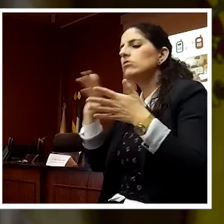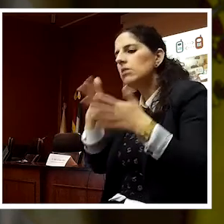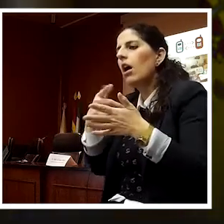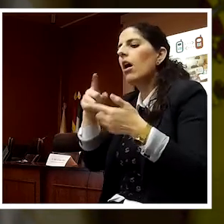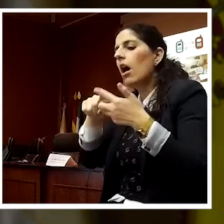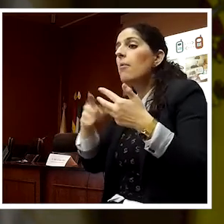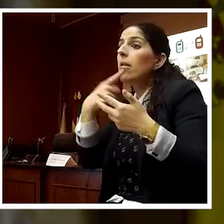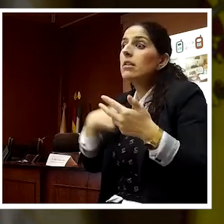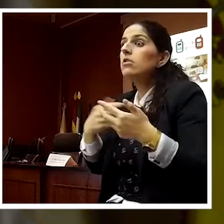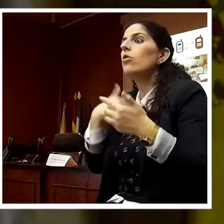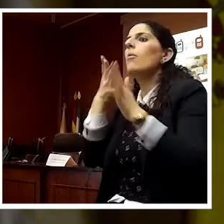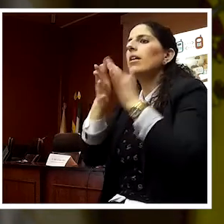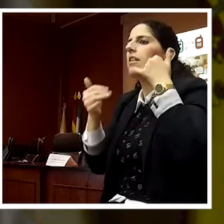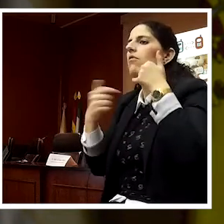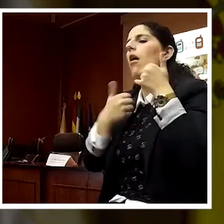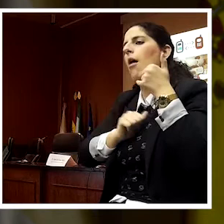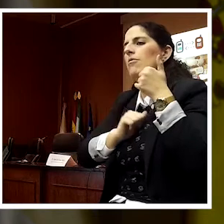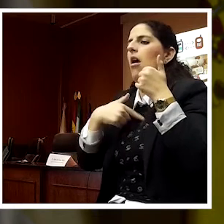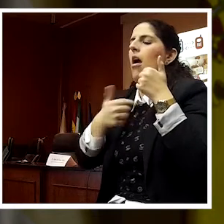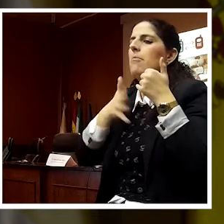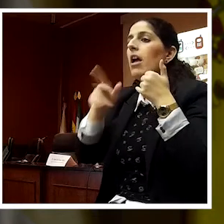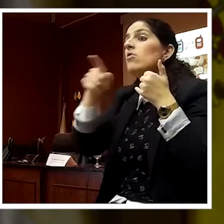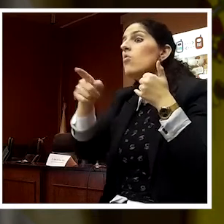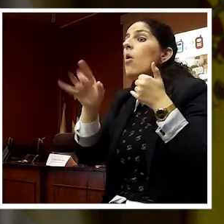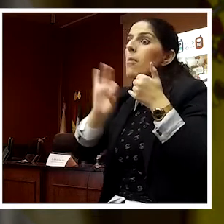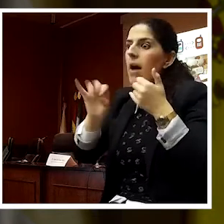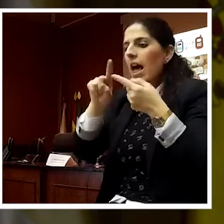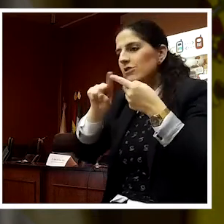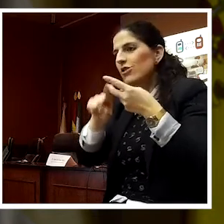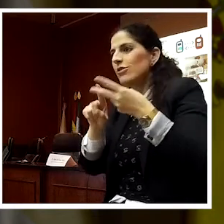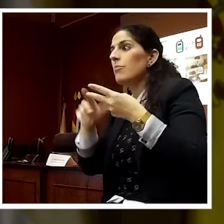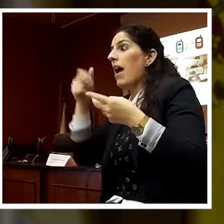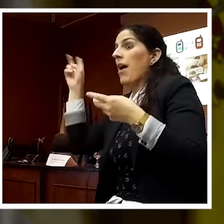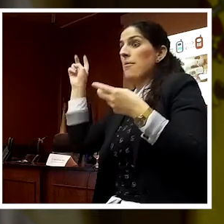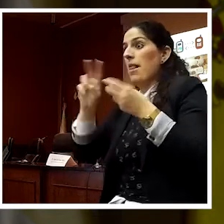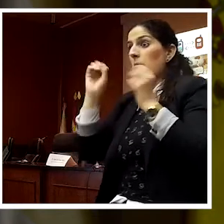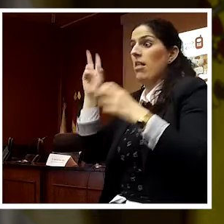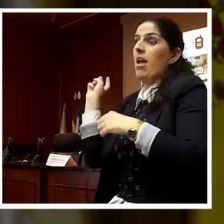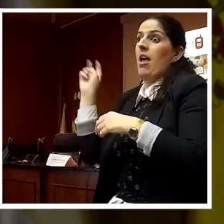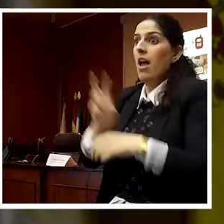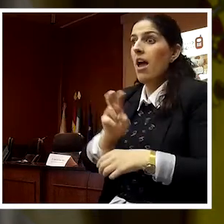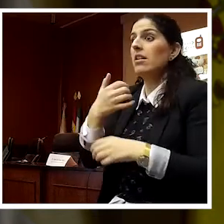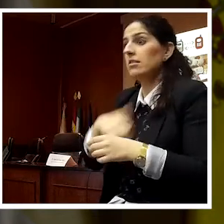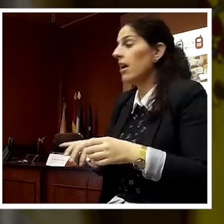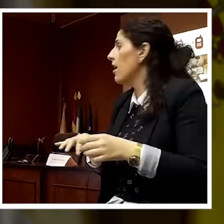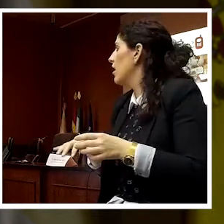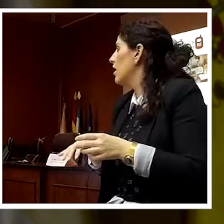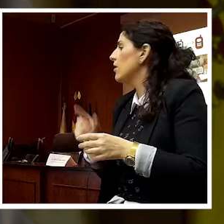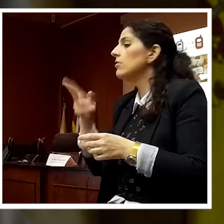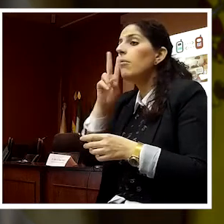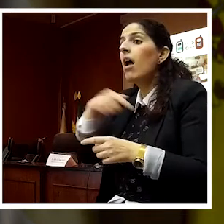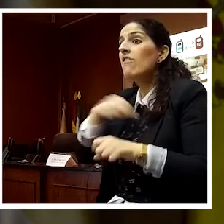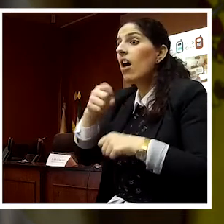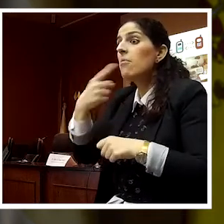de lo que nos han dicho. Y antes de que llegue el recurso que se le haya asignado, en este caso, si es una sospecha